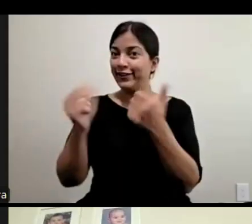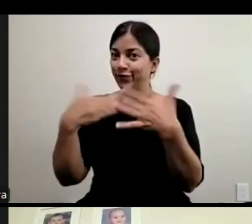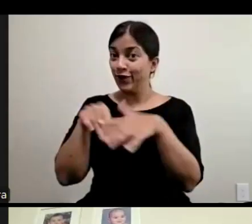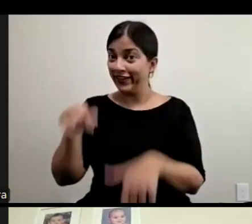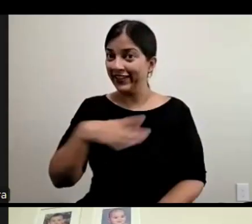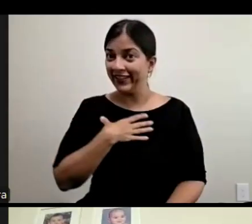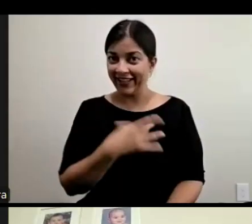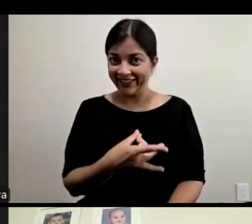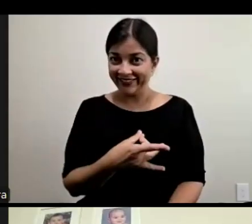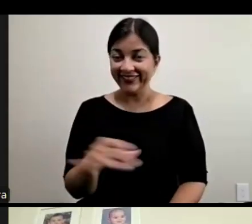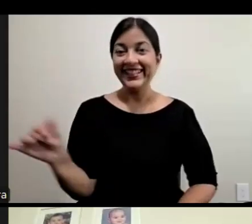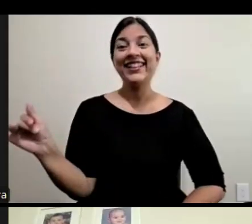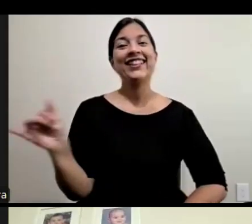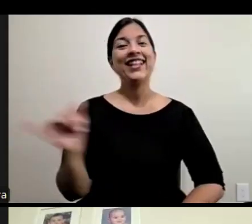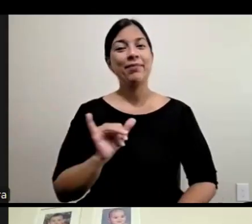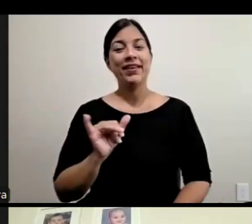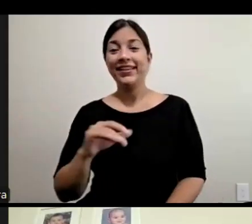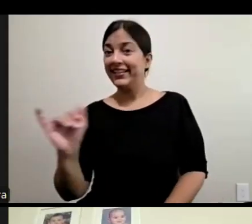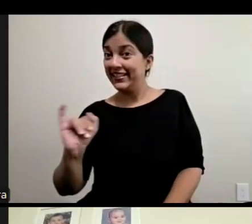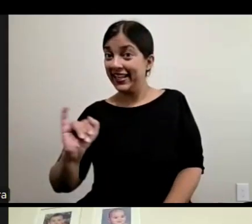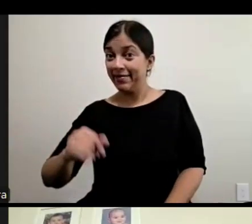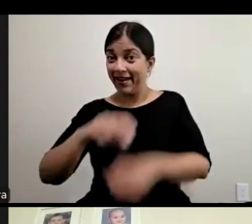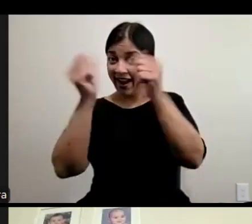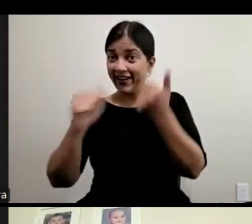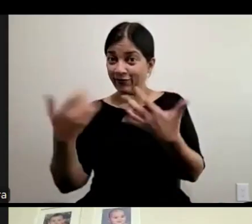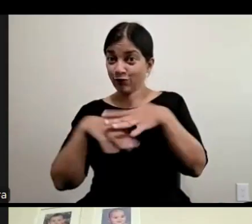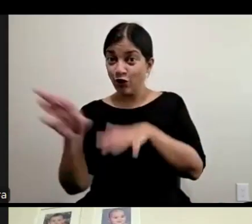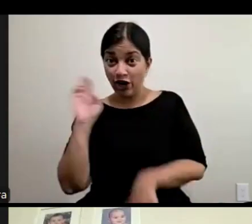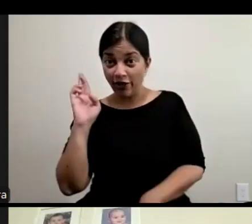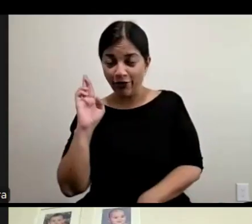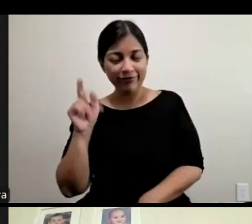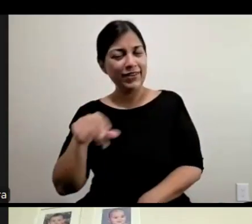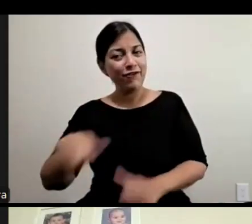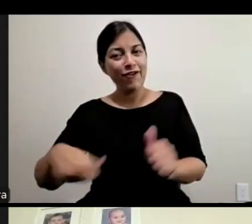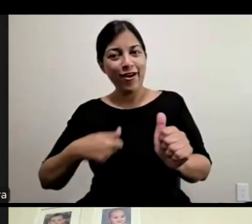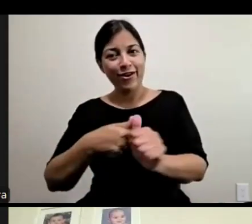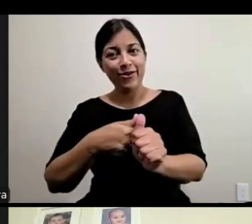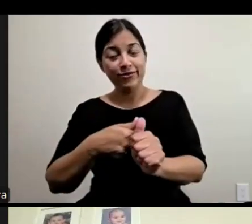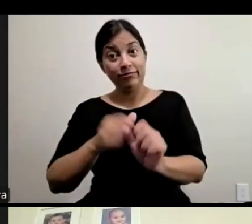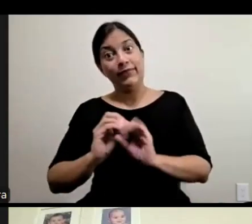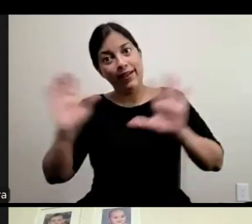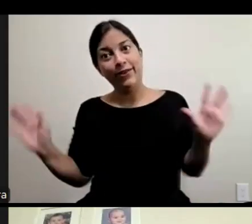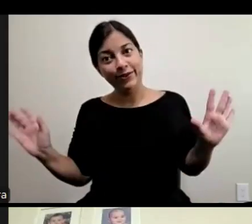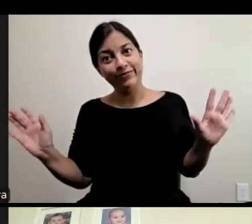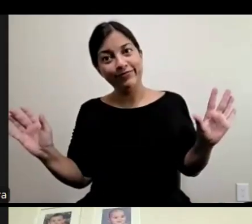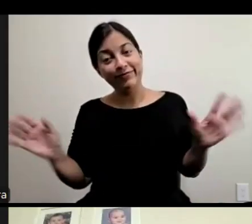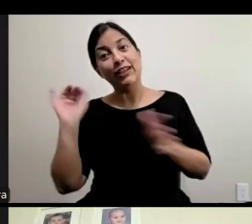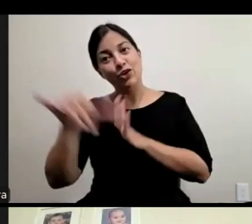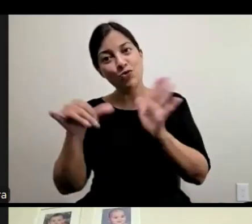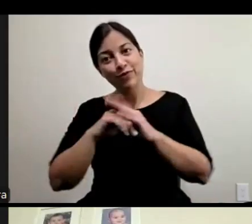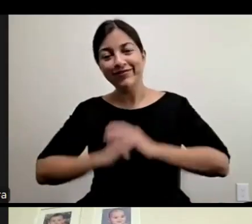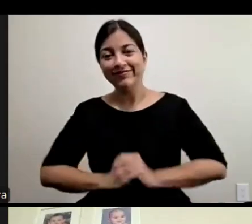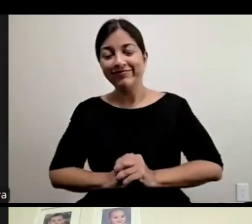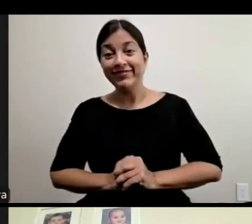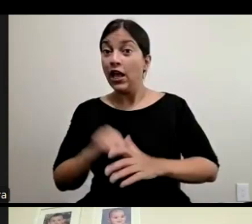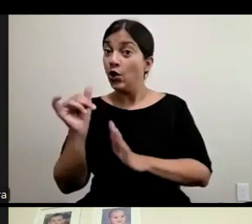like. Y también estamos en Instagram como Arte Fusión Radio, ahí también me le dan follow. Y por supuesto, nuestro canal de YouTube. Nuestro canal